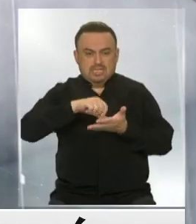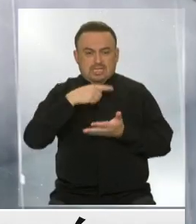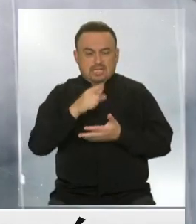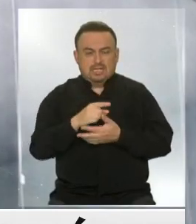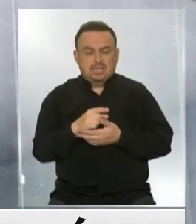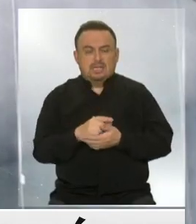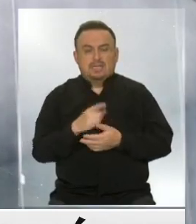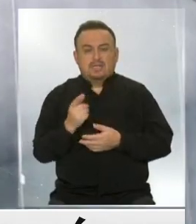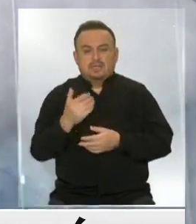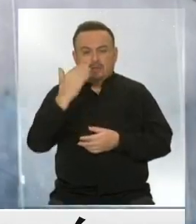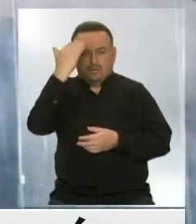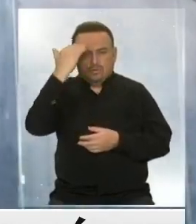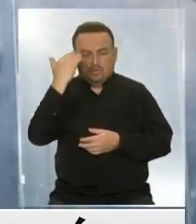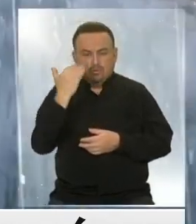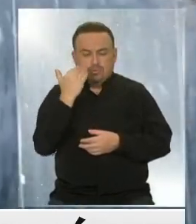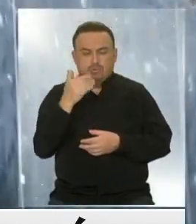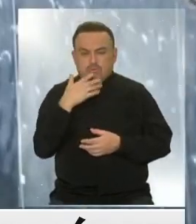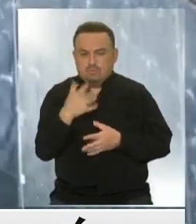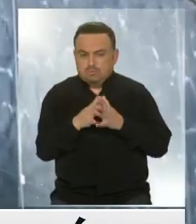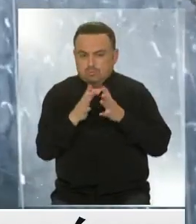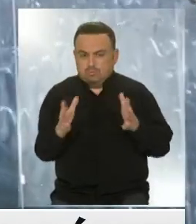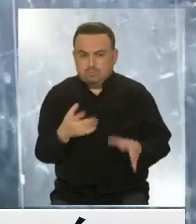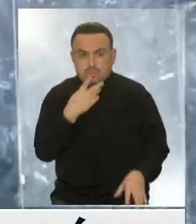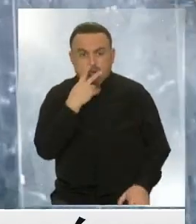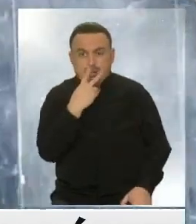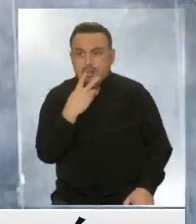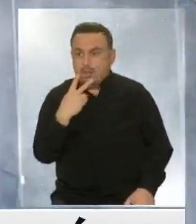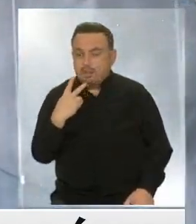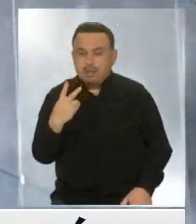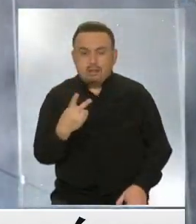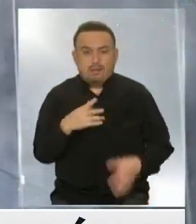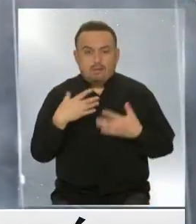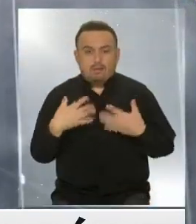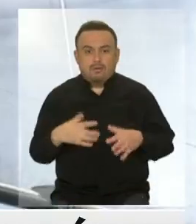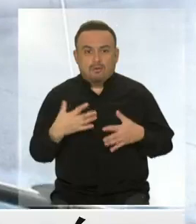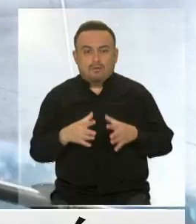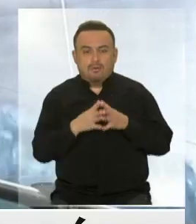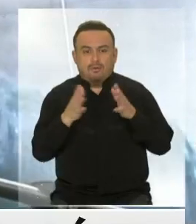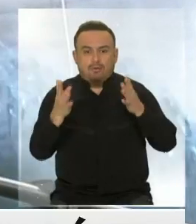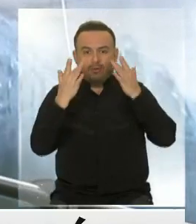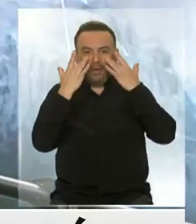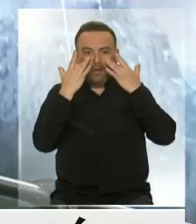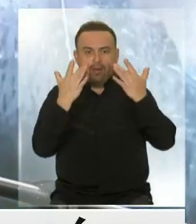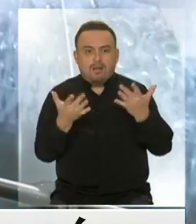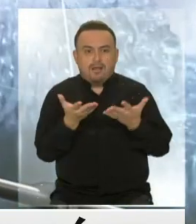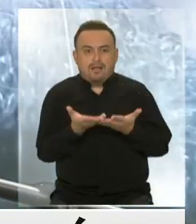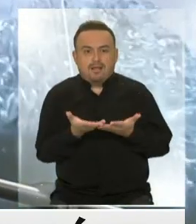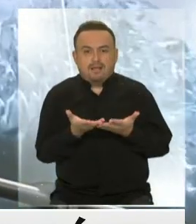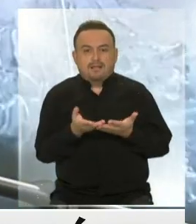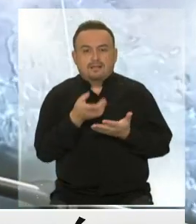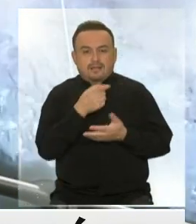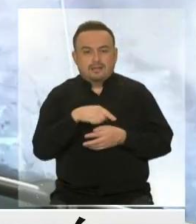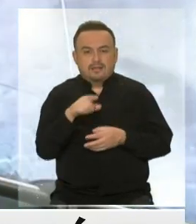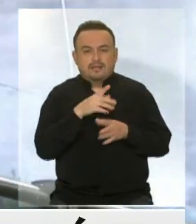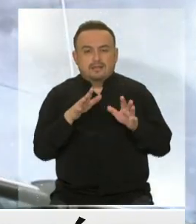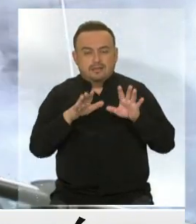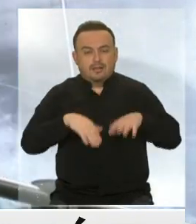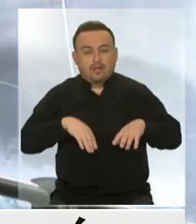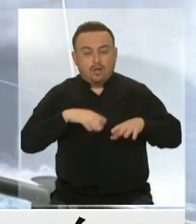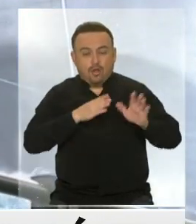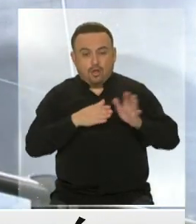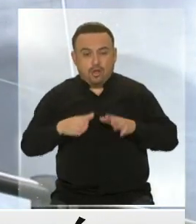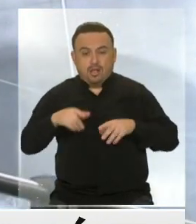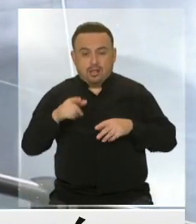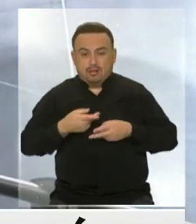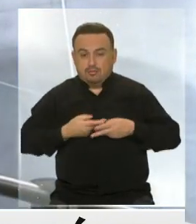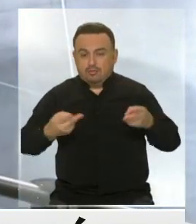fueron varias las personas que comenzaron a contemplarla con muchísimo muchísimo asombro con nosotros los organizadores dijeron que la